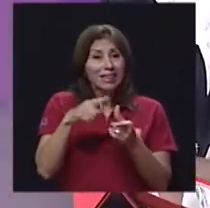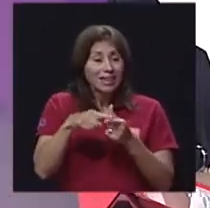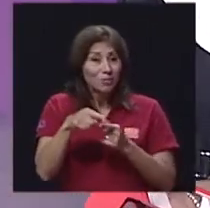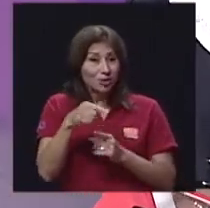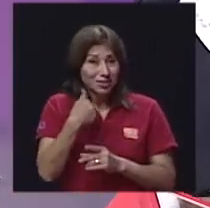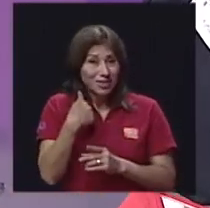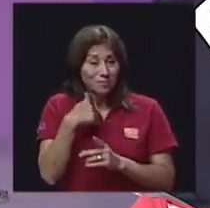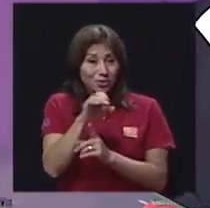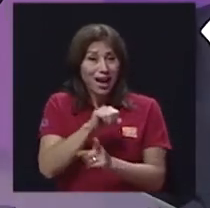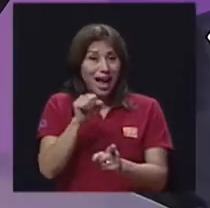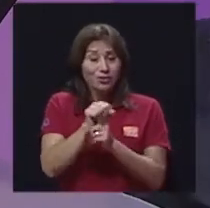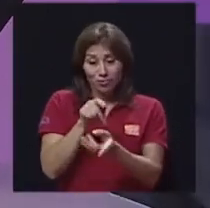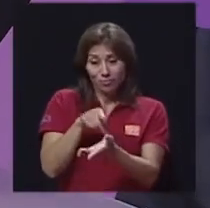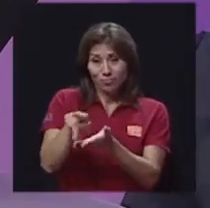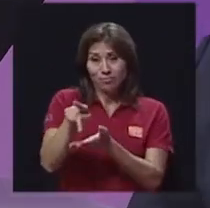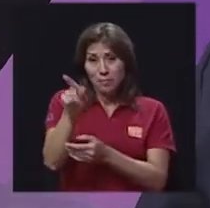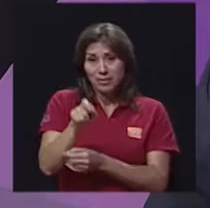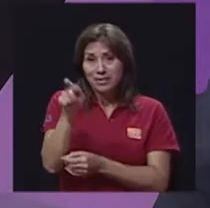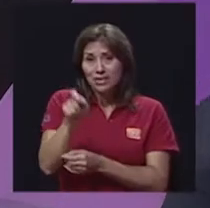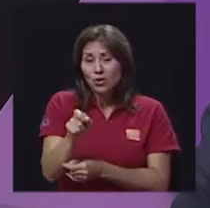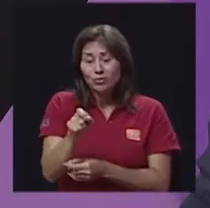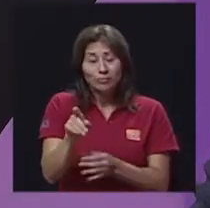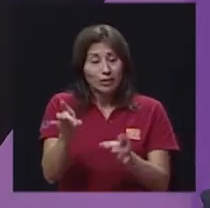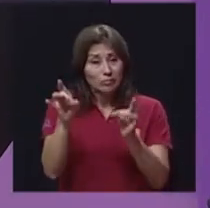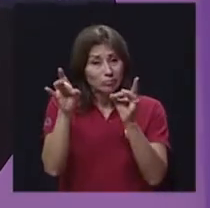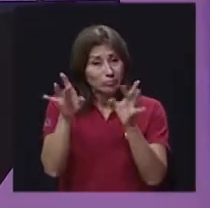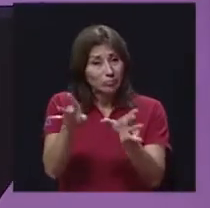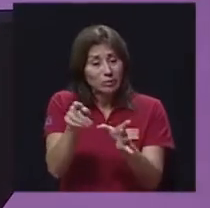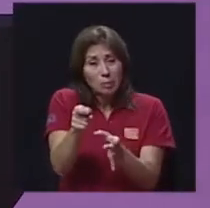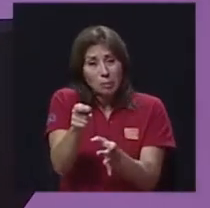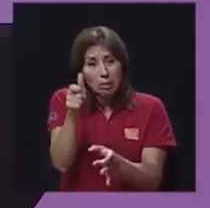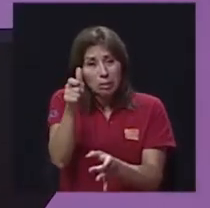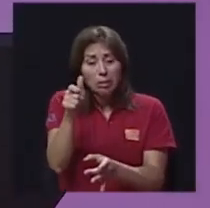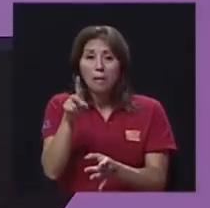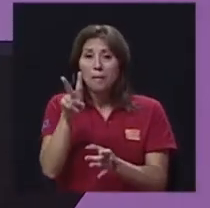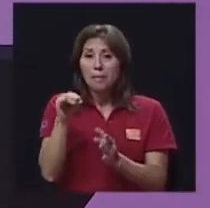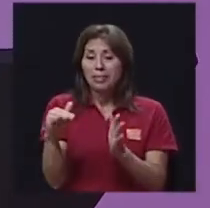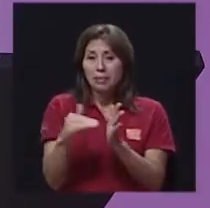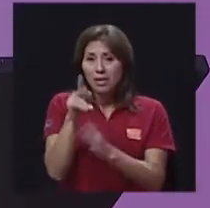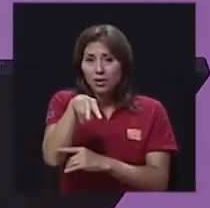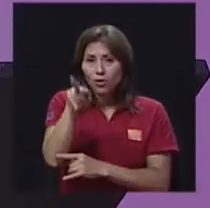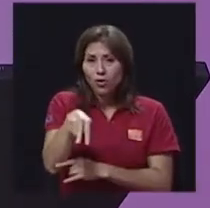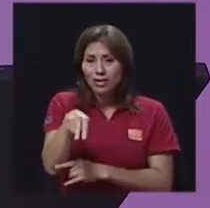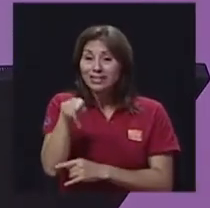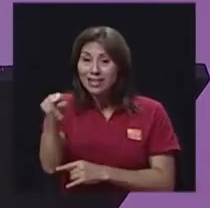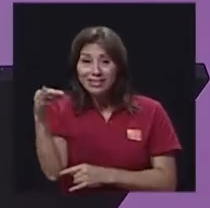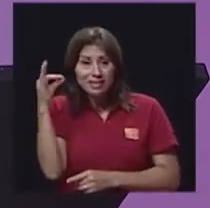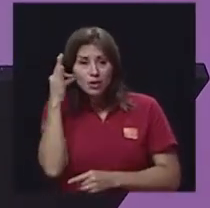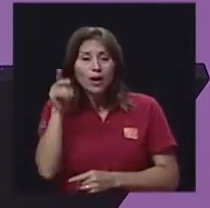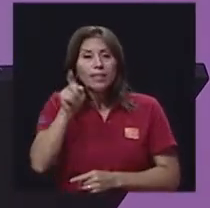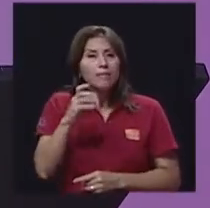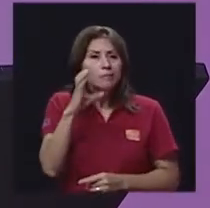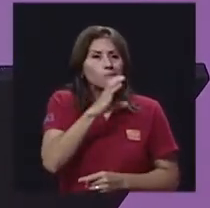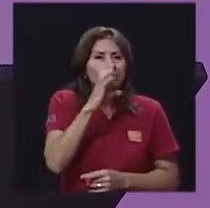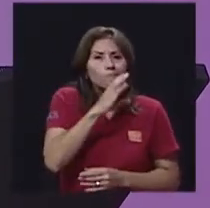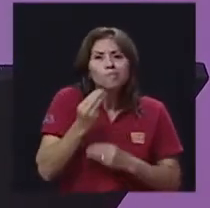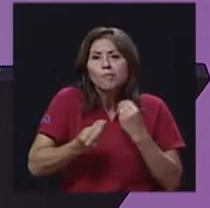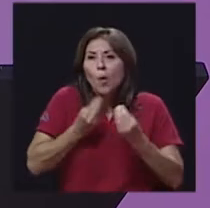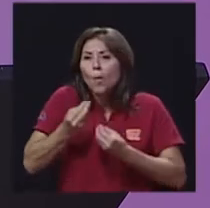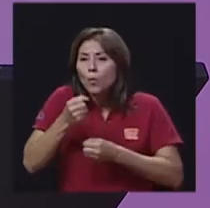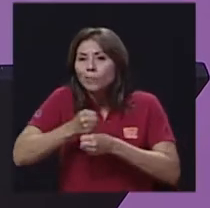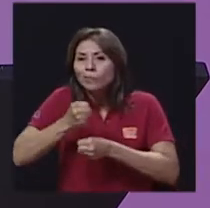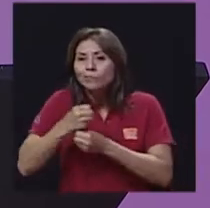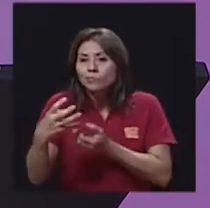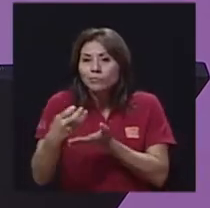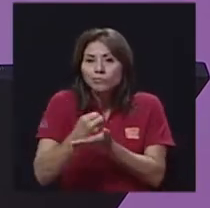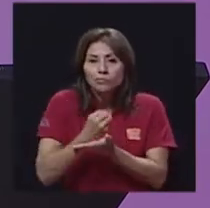15 mil colones, donde la señora incluso tiene que buscar alguna forma de contar con algún tipo de ingreso. Incluso tuvimos el